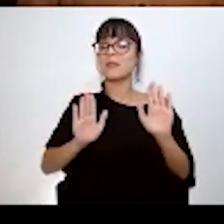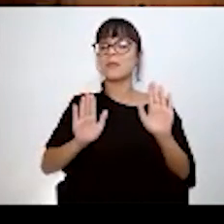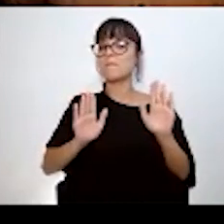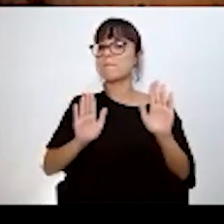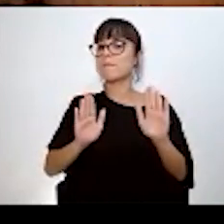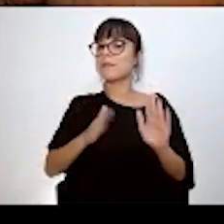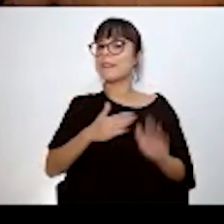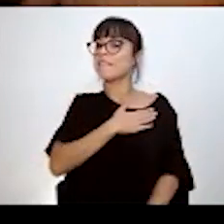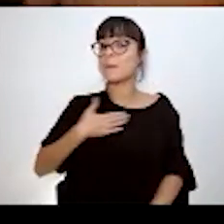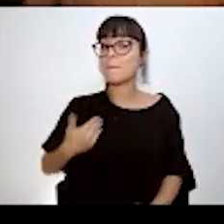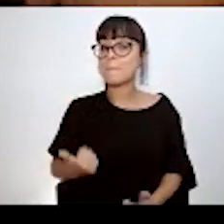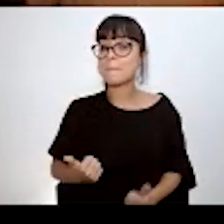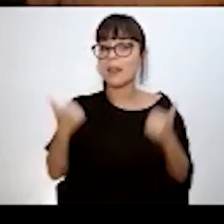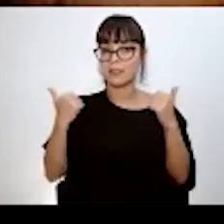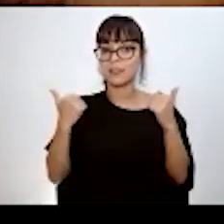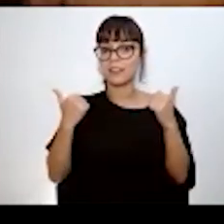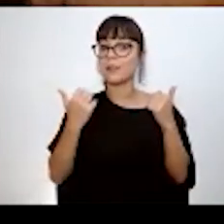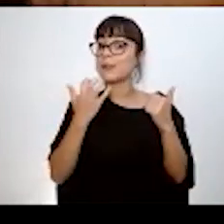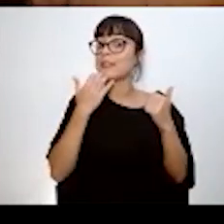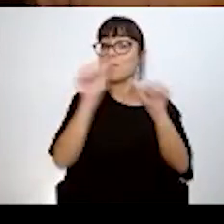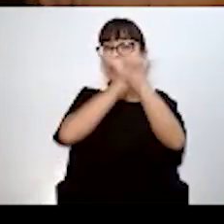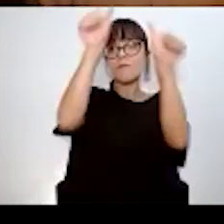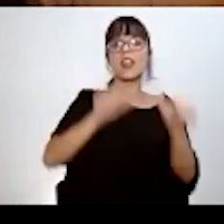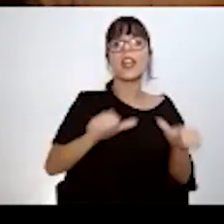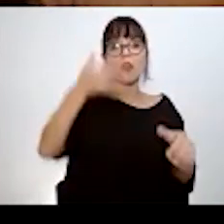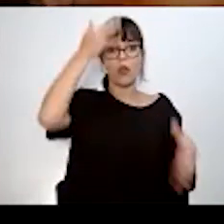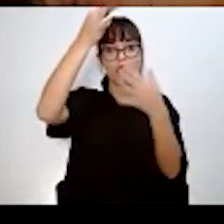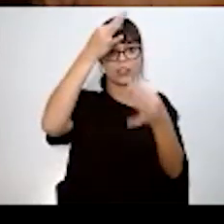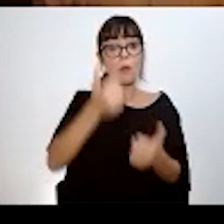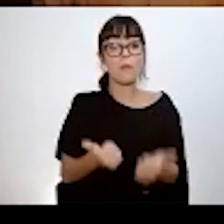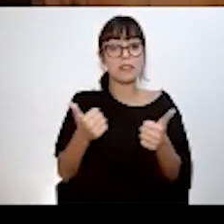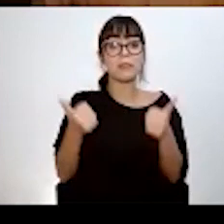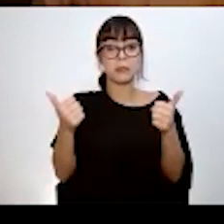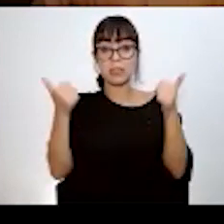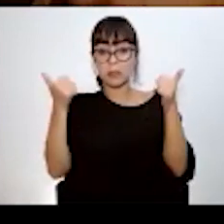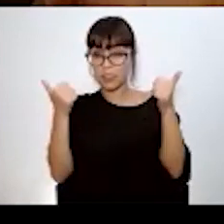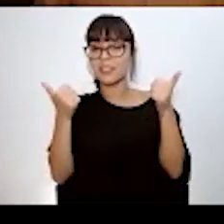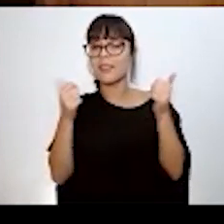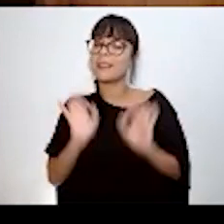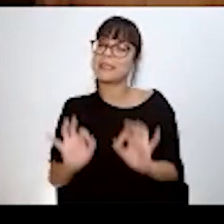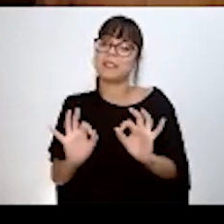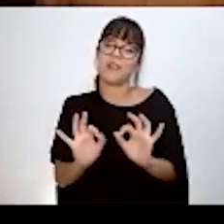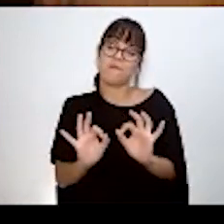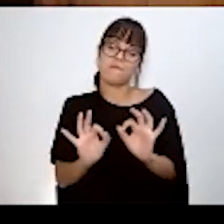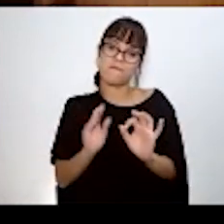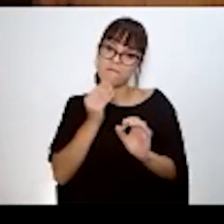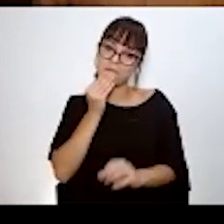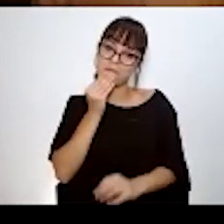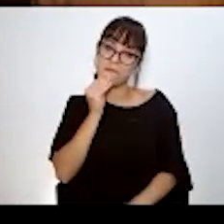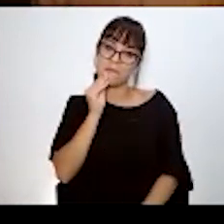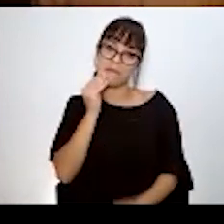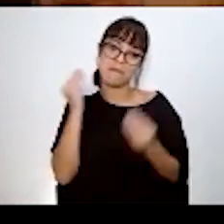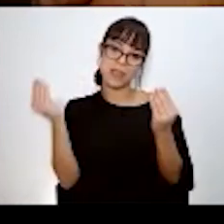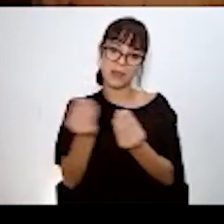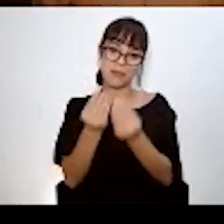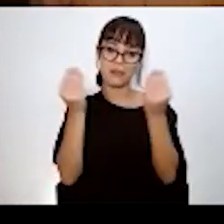a medida que le vamos añadiendo datos, se va haciendo más preciso, más exacto y más falible, que tiene la posibilidad de ser contrastado,